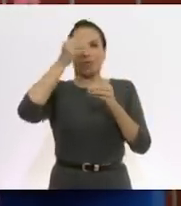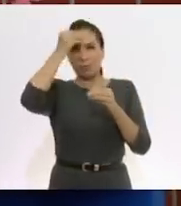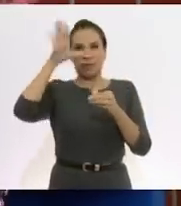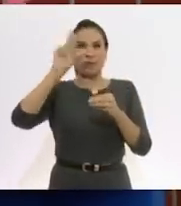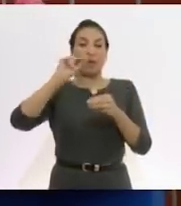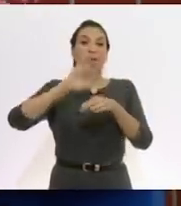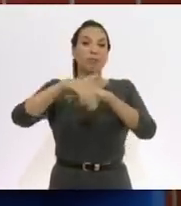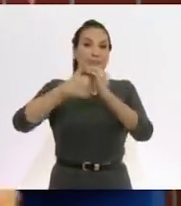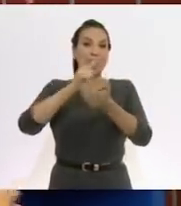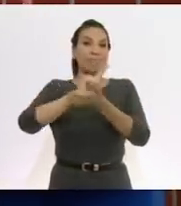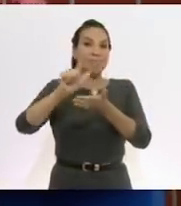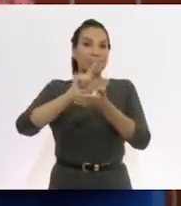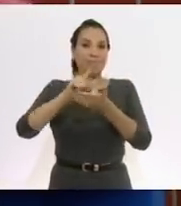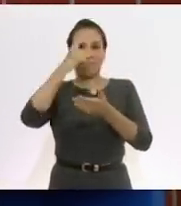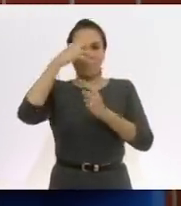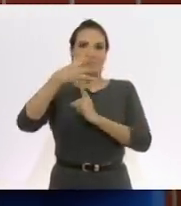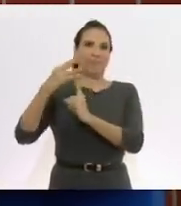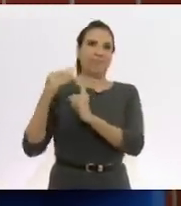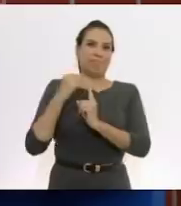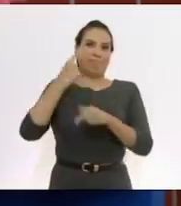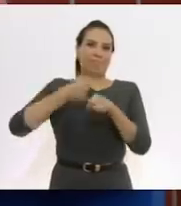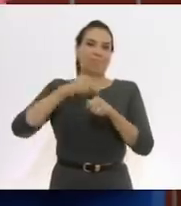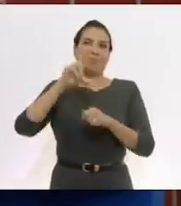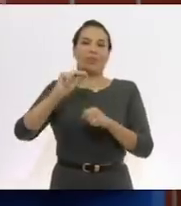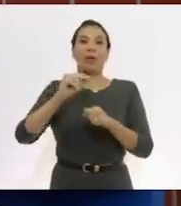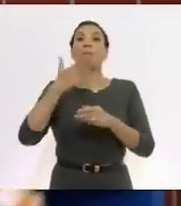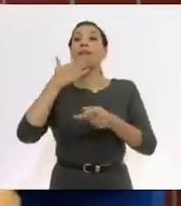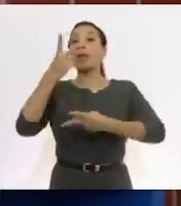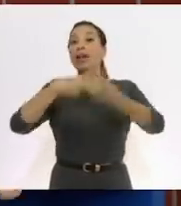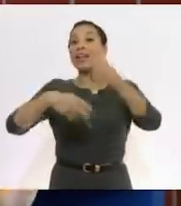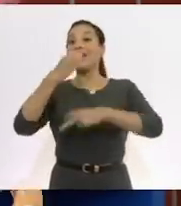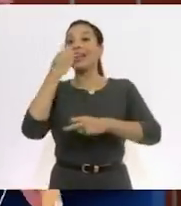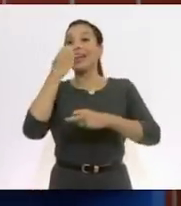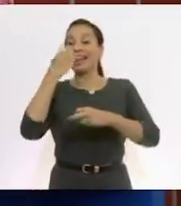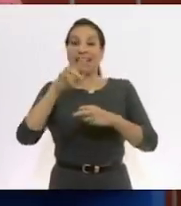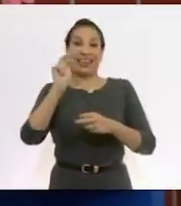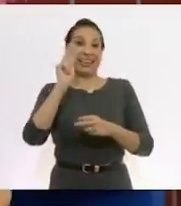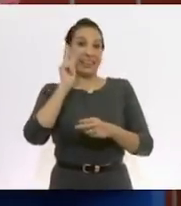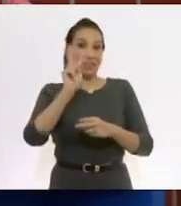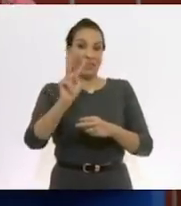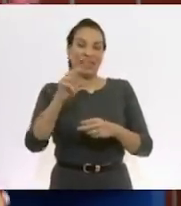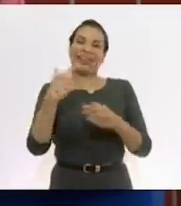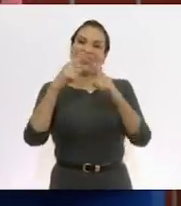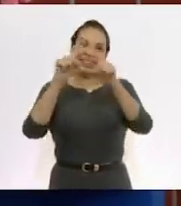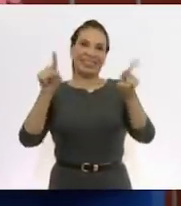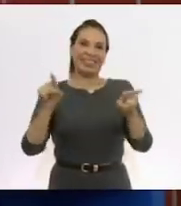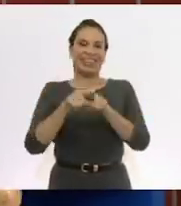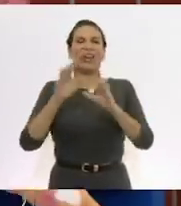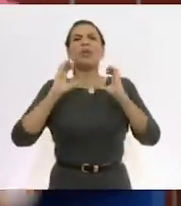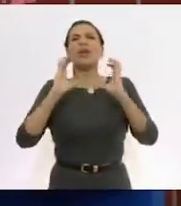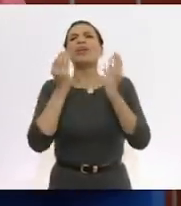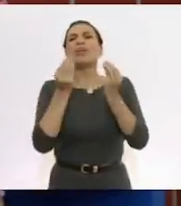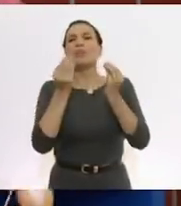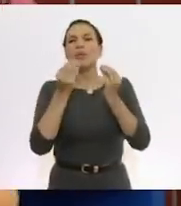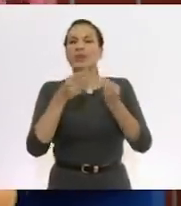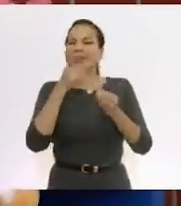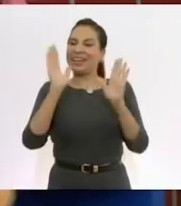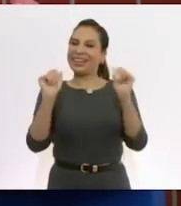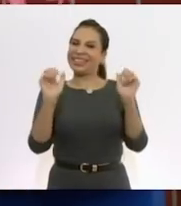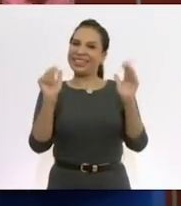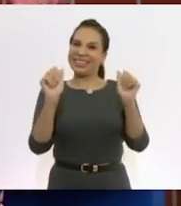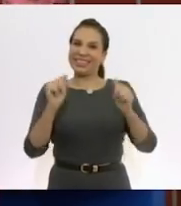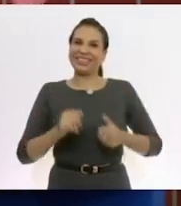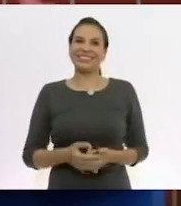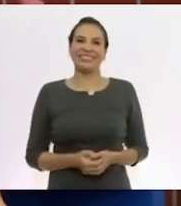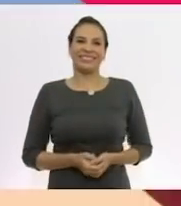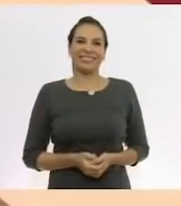evitar contagios. ¡Bienvenidos a la escuela por la tele! ¡Y cuídense mucho! ¡Adiós!